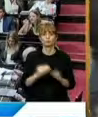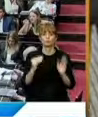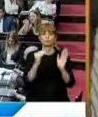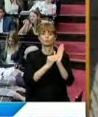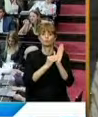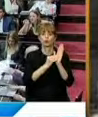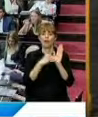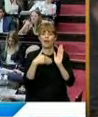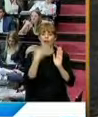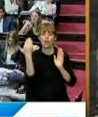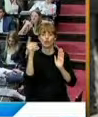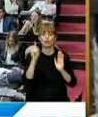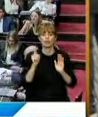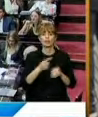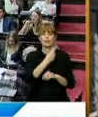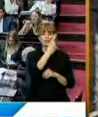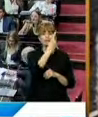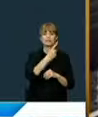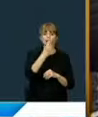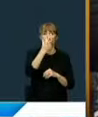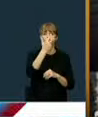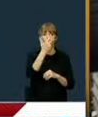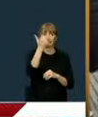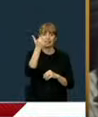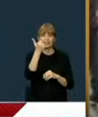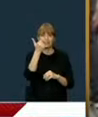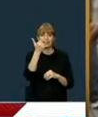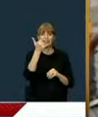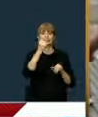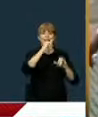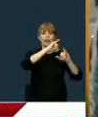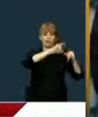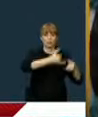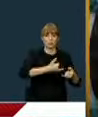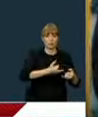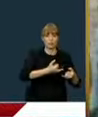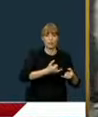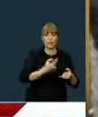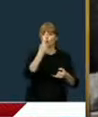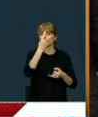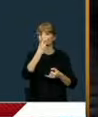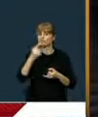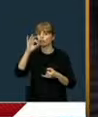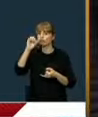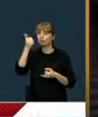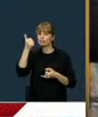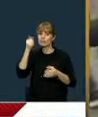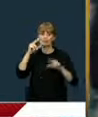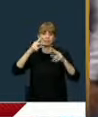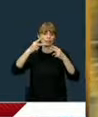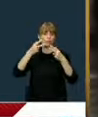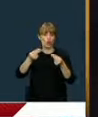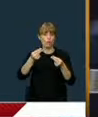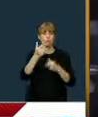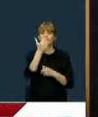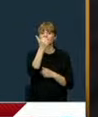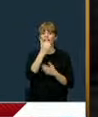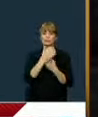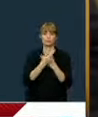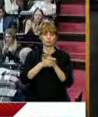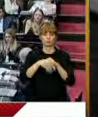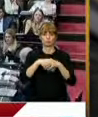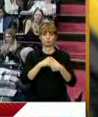enormes distancias esas carpas donde están ahí es el mismo lugar donde se había instalado en los 90 ustedes no habían nacido Ya